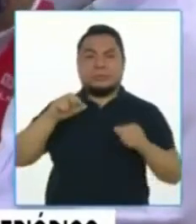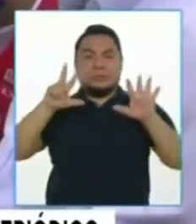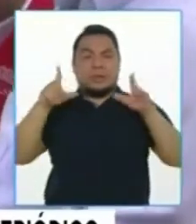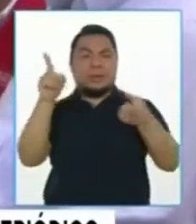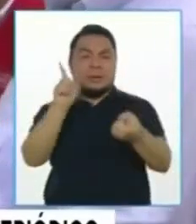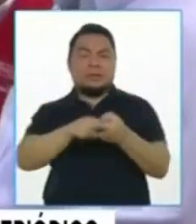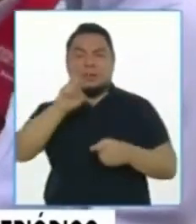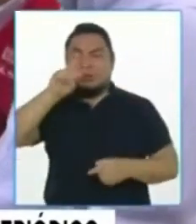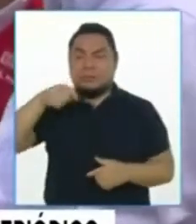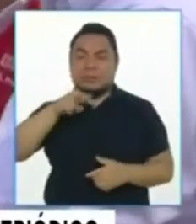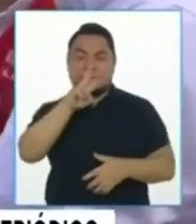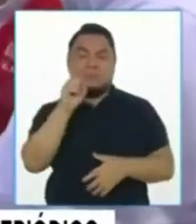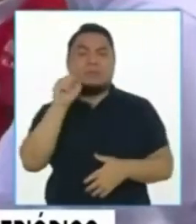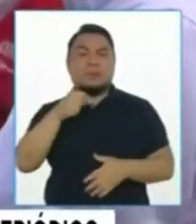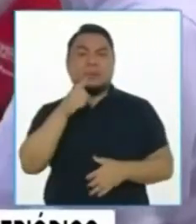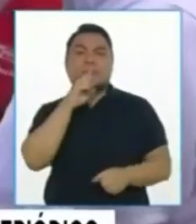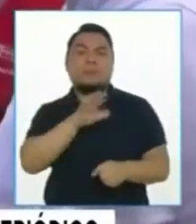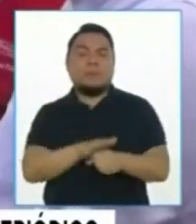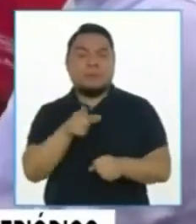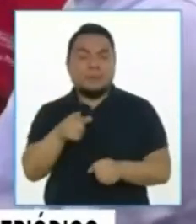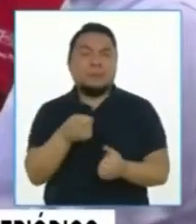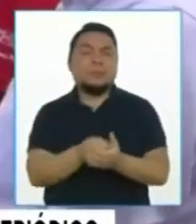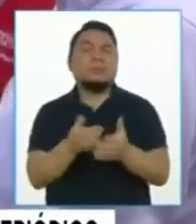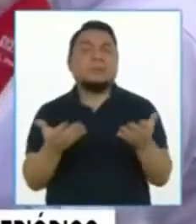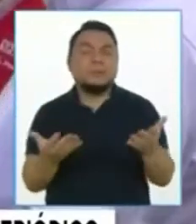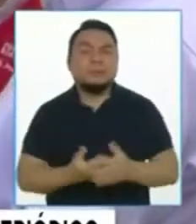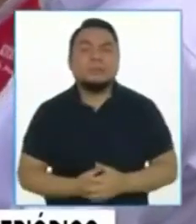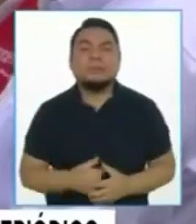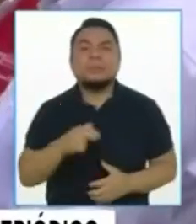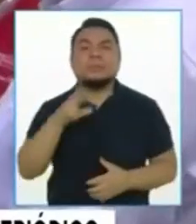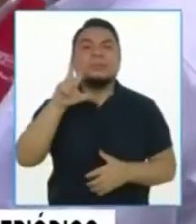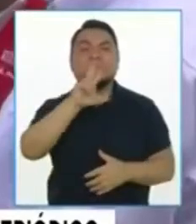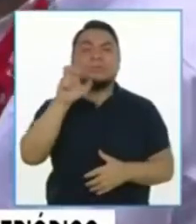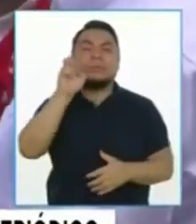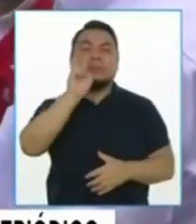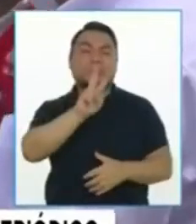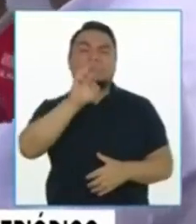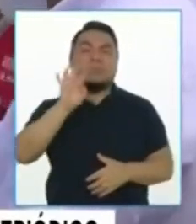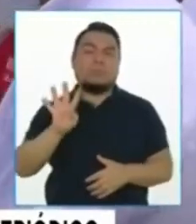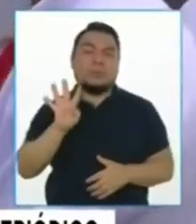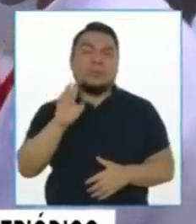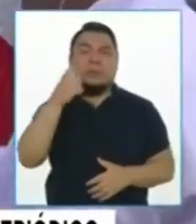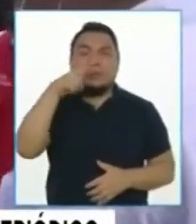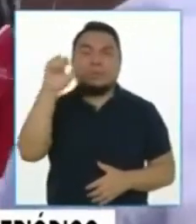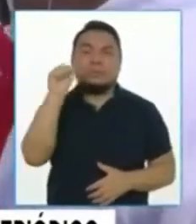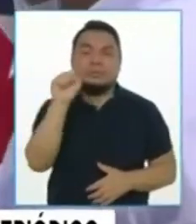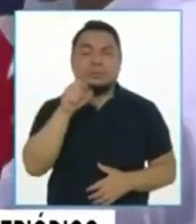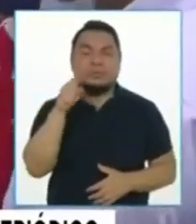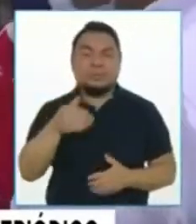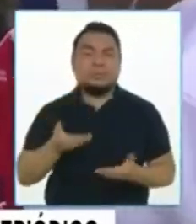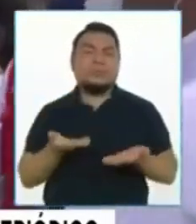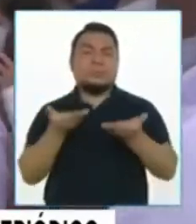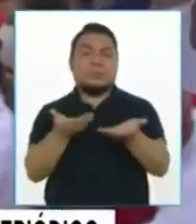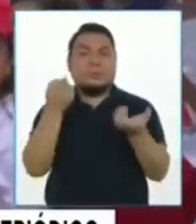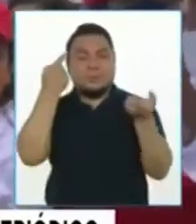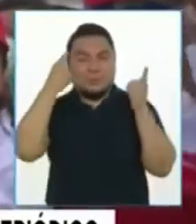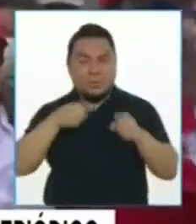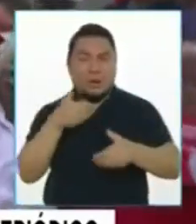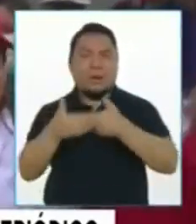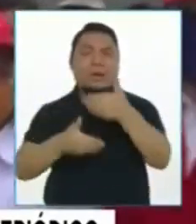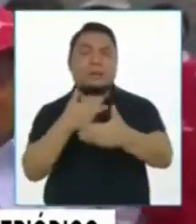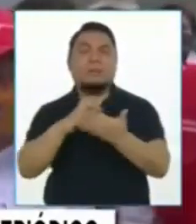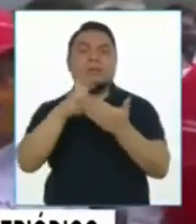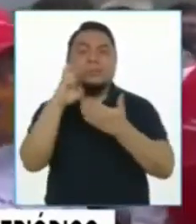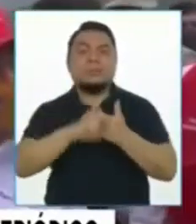2018 al 2020, quedando comprometido un saldo de 324 millones de soles por transferir de acuerdo al avance